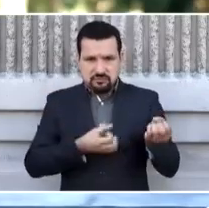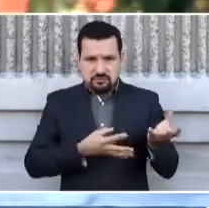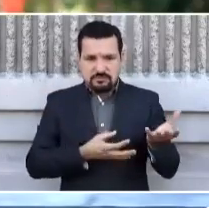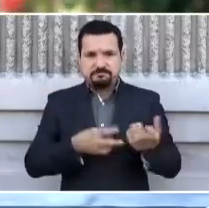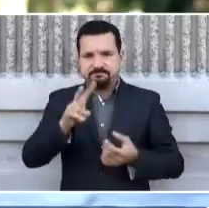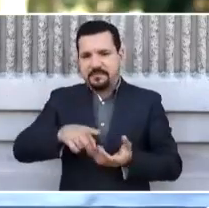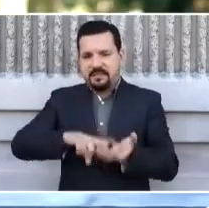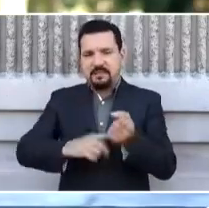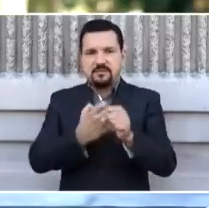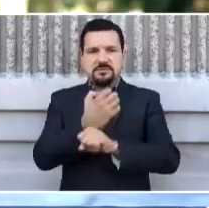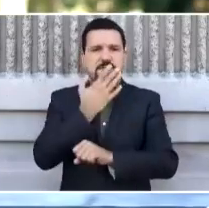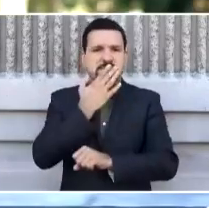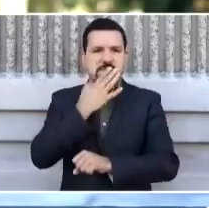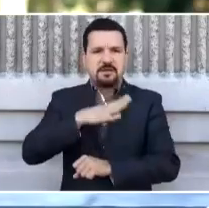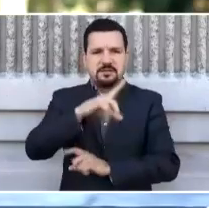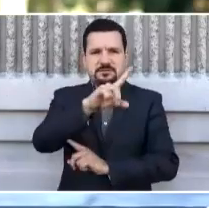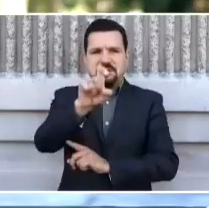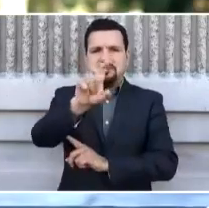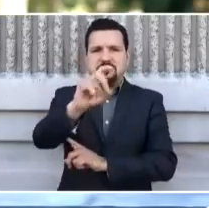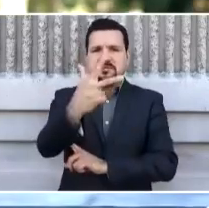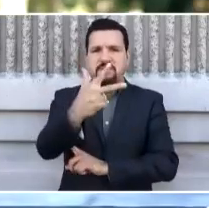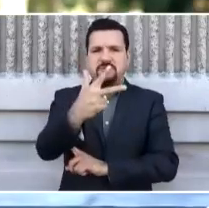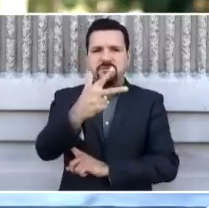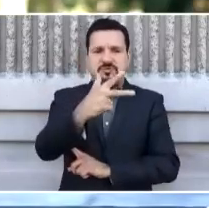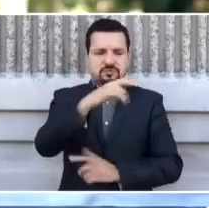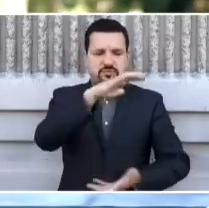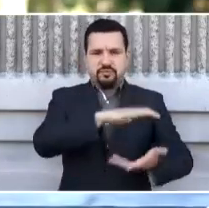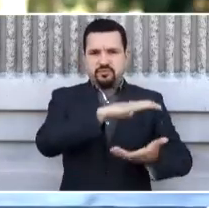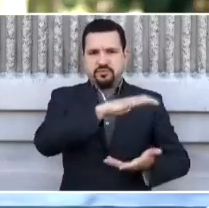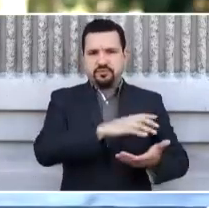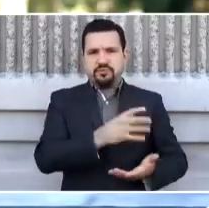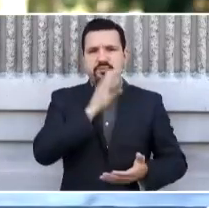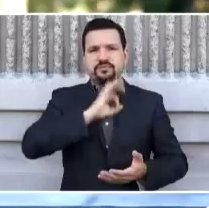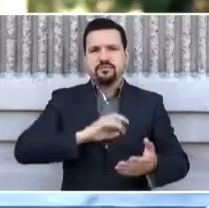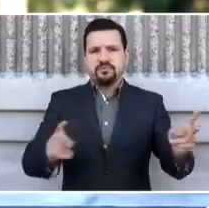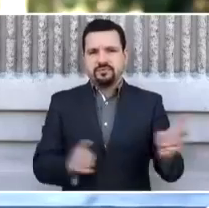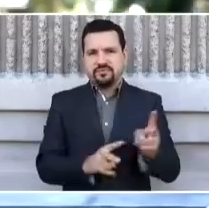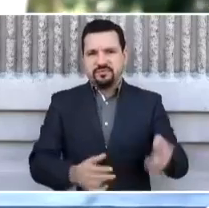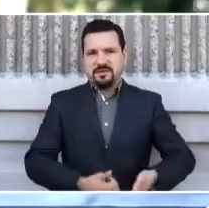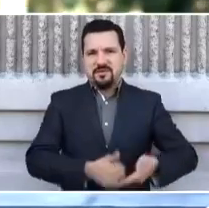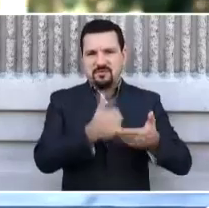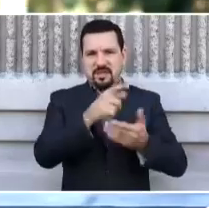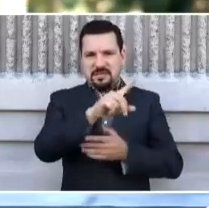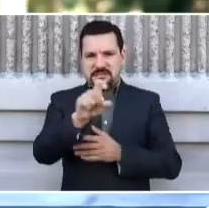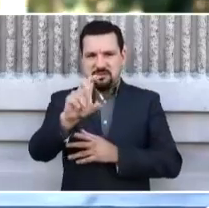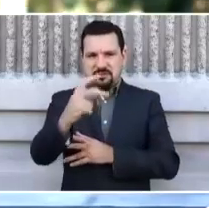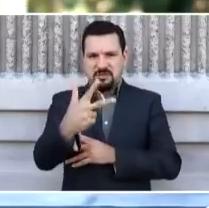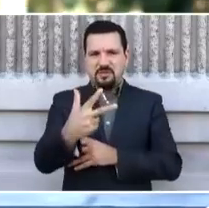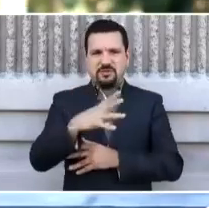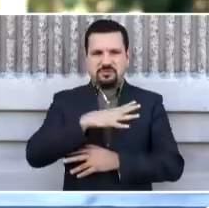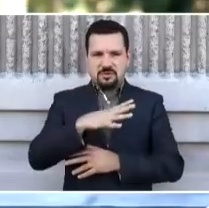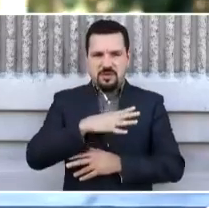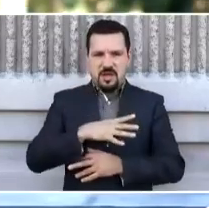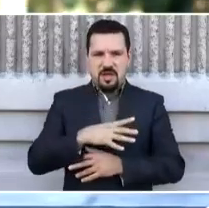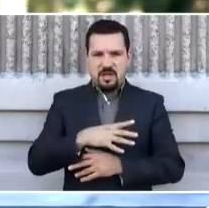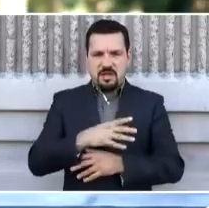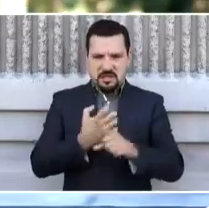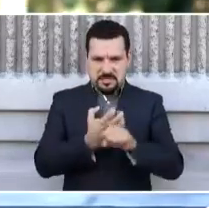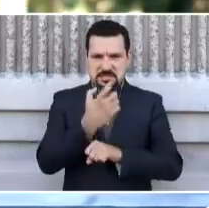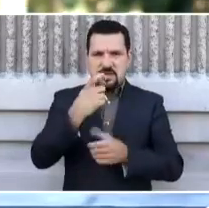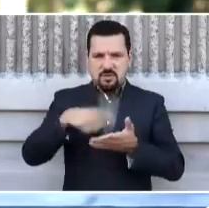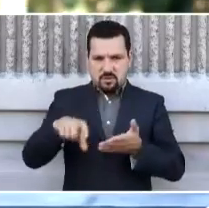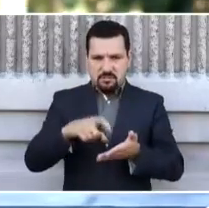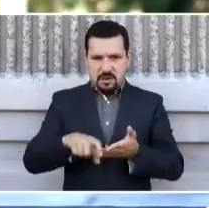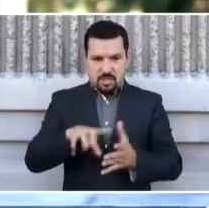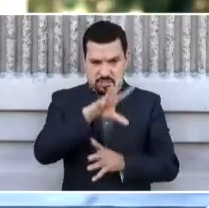Tenemos en el estado 138 ventiladores. De esos 138 ventiladores que teníamos en el estado,